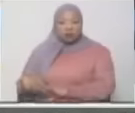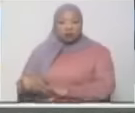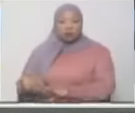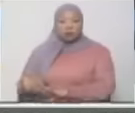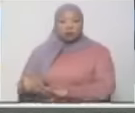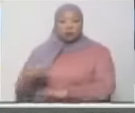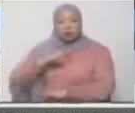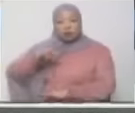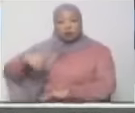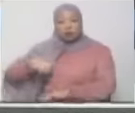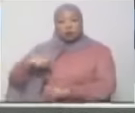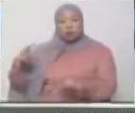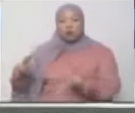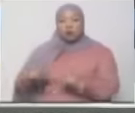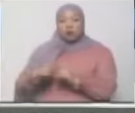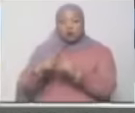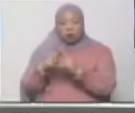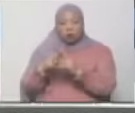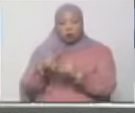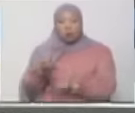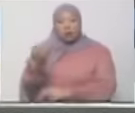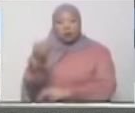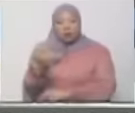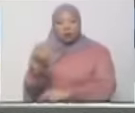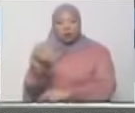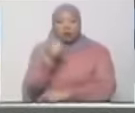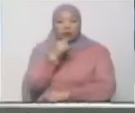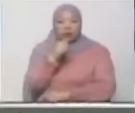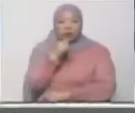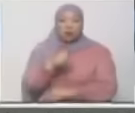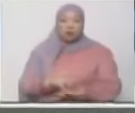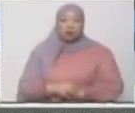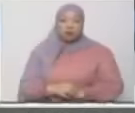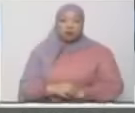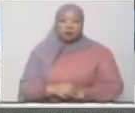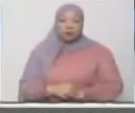Nosotros hemos encontrado un camino muy importante.